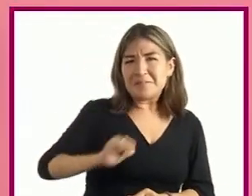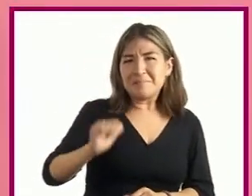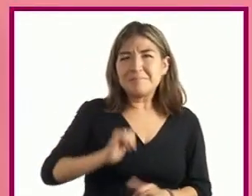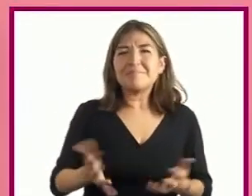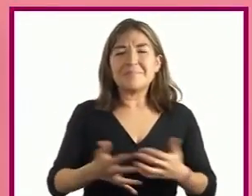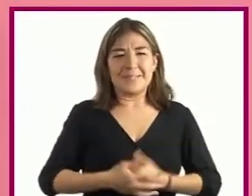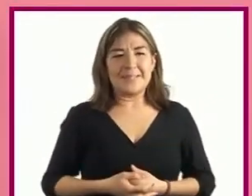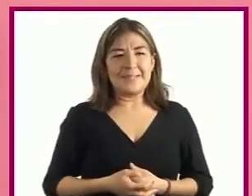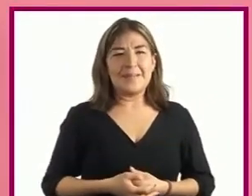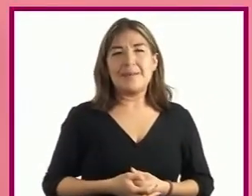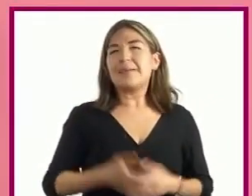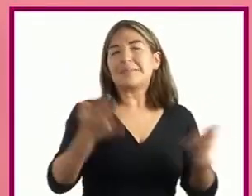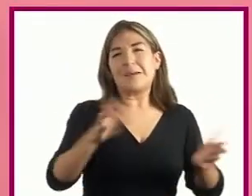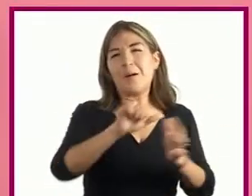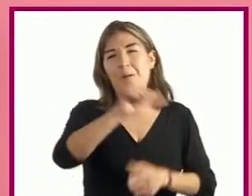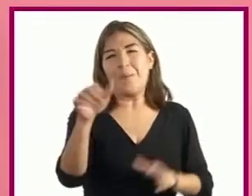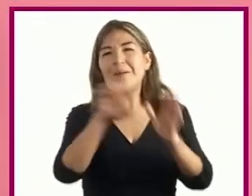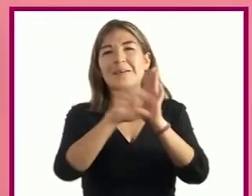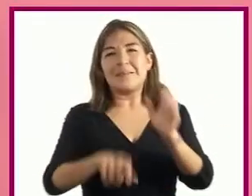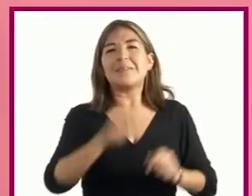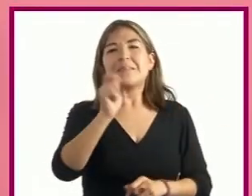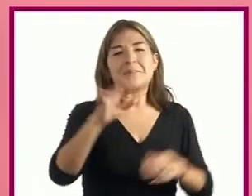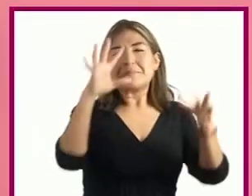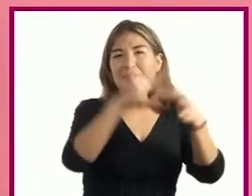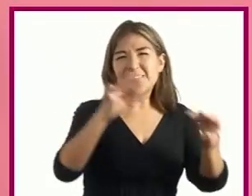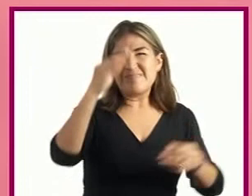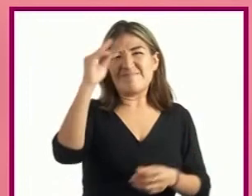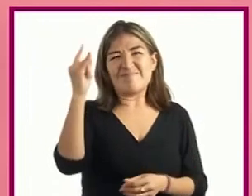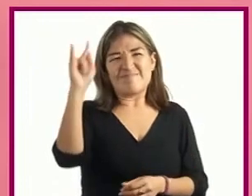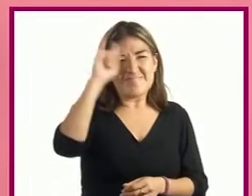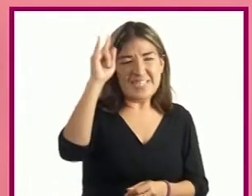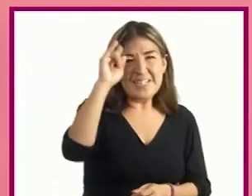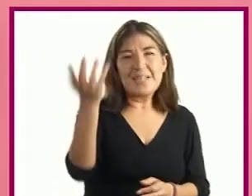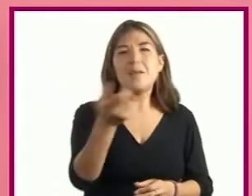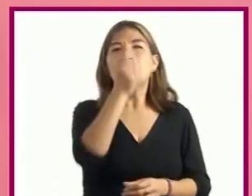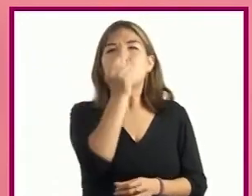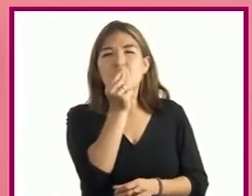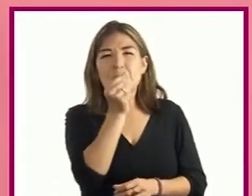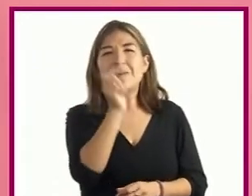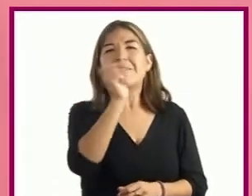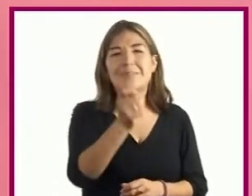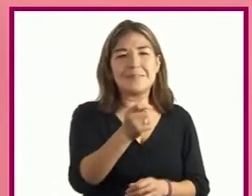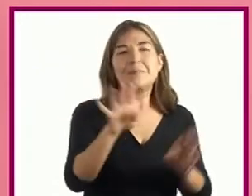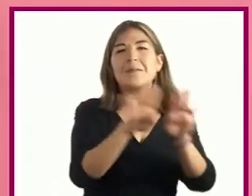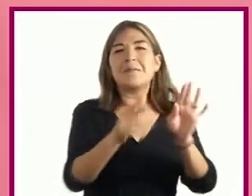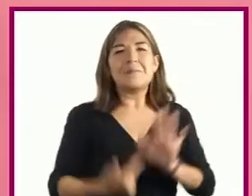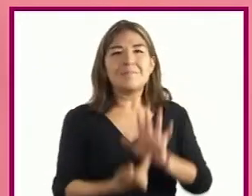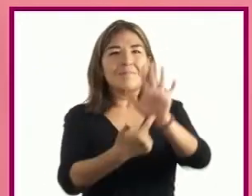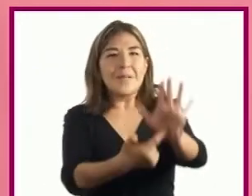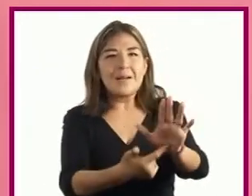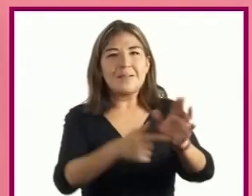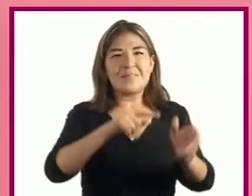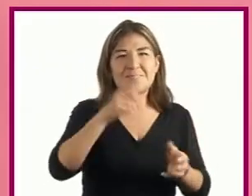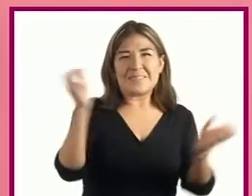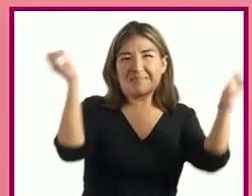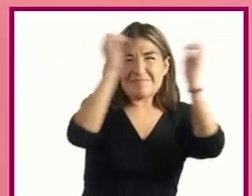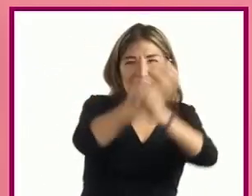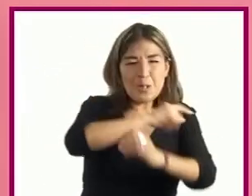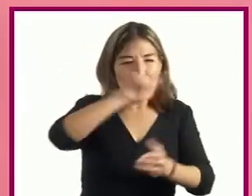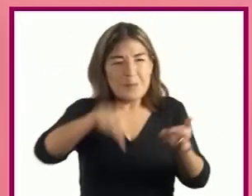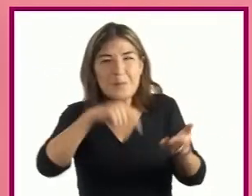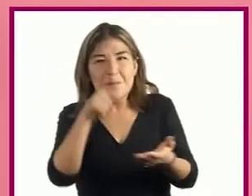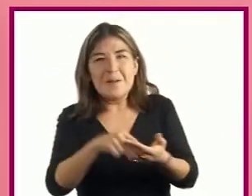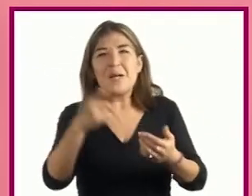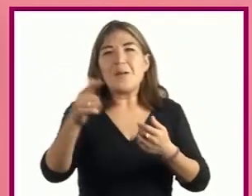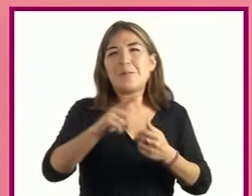Así es. En otros ejemplos, en las narraciones de terror o las policíacas, podríamos retomar los espacios tétricos y oscuros con